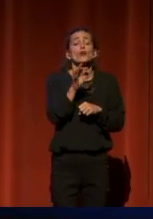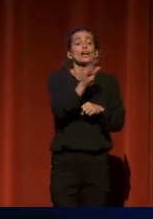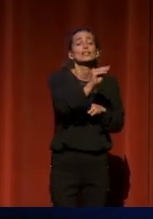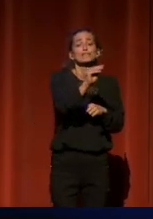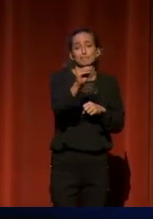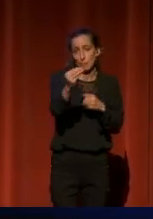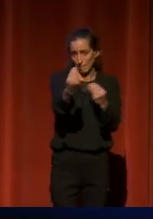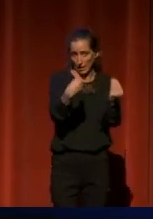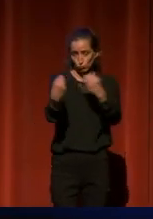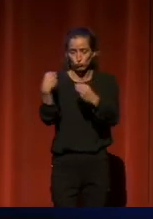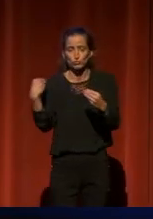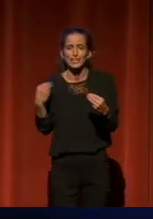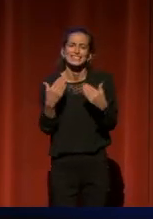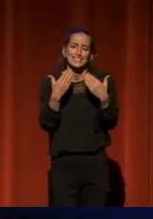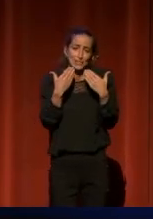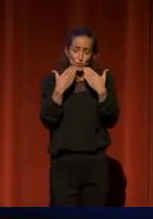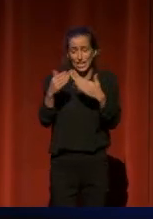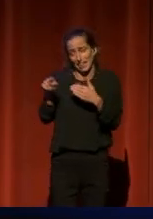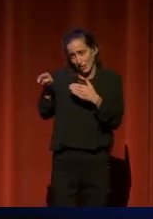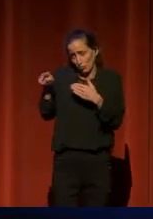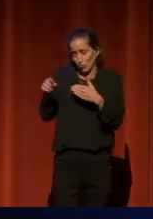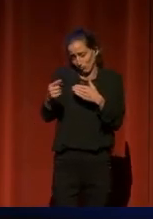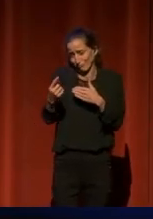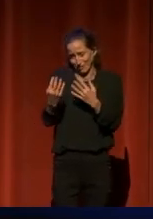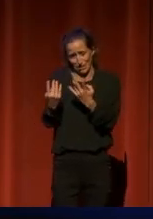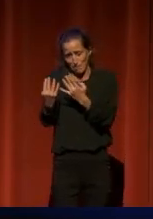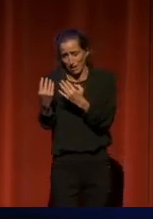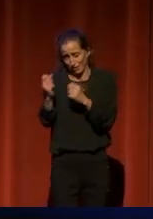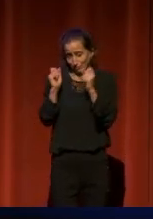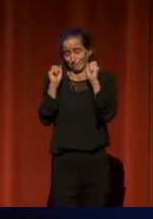temprano eh eh compañeros